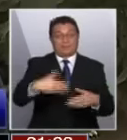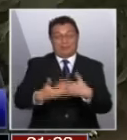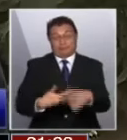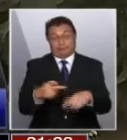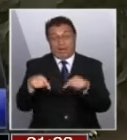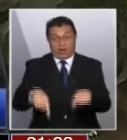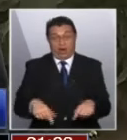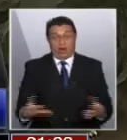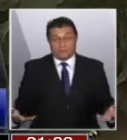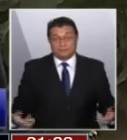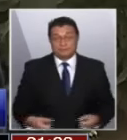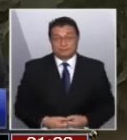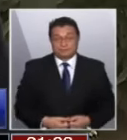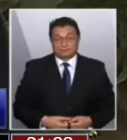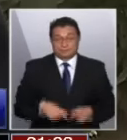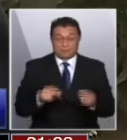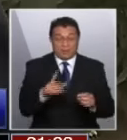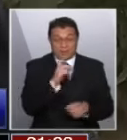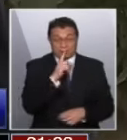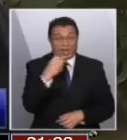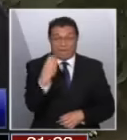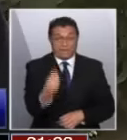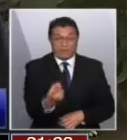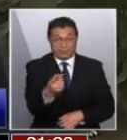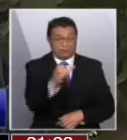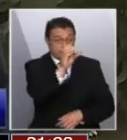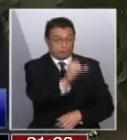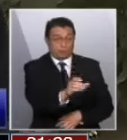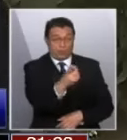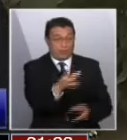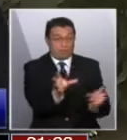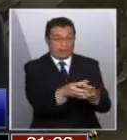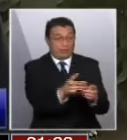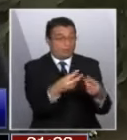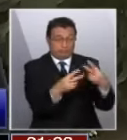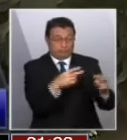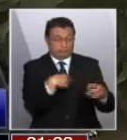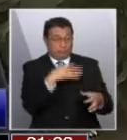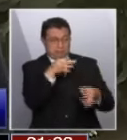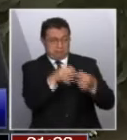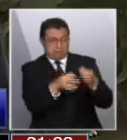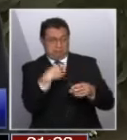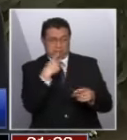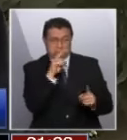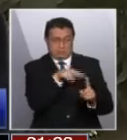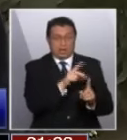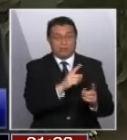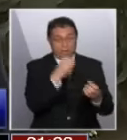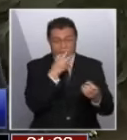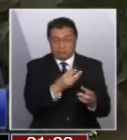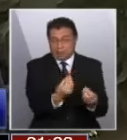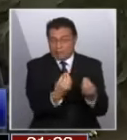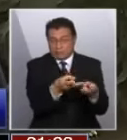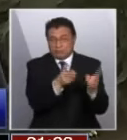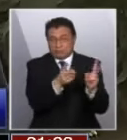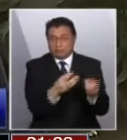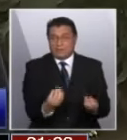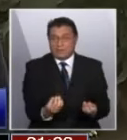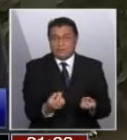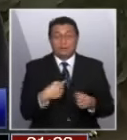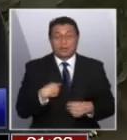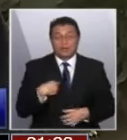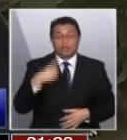día me parece bien si alguien de un partido yo no puedo juzgarlo ha sido un reconocimiento como ese yo creo